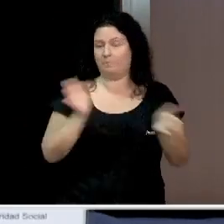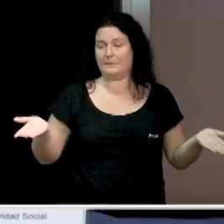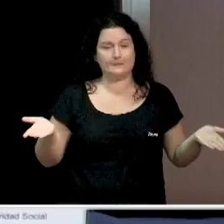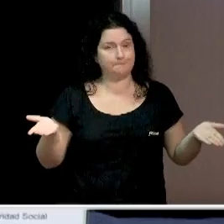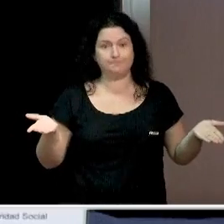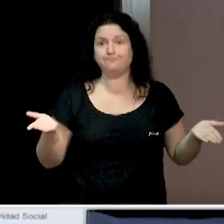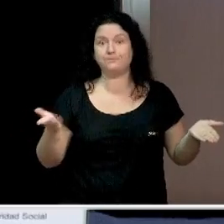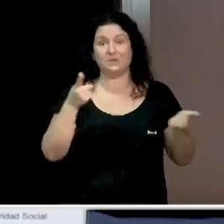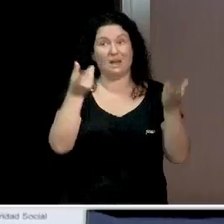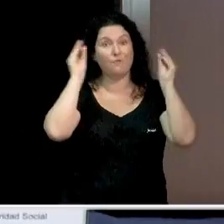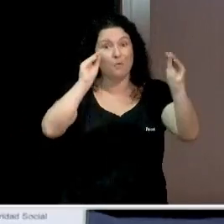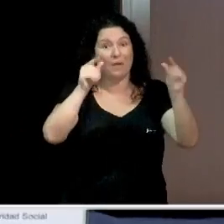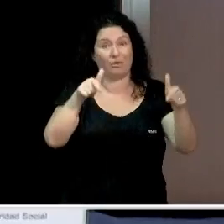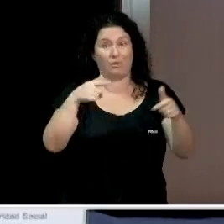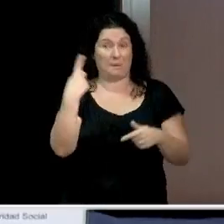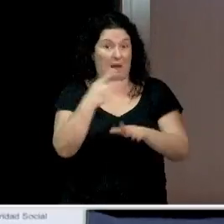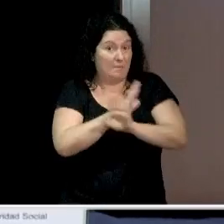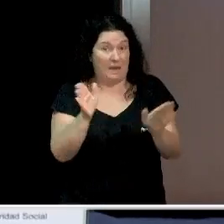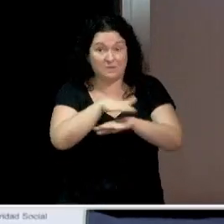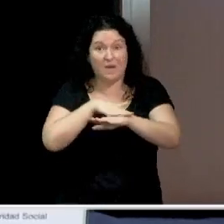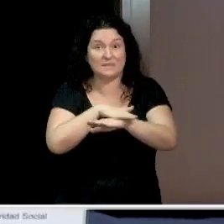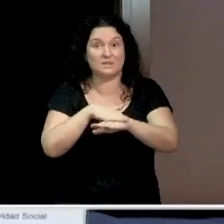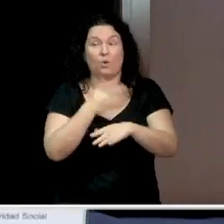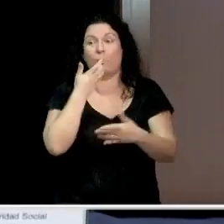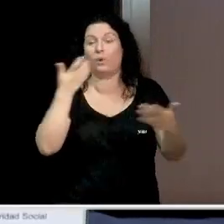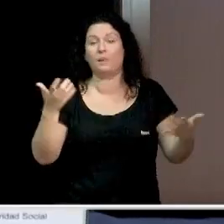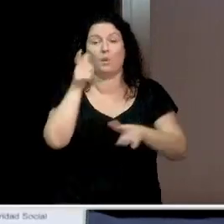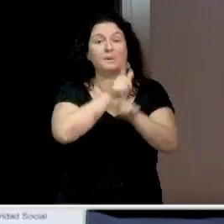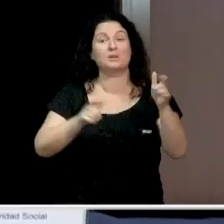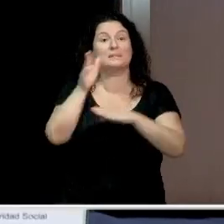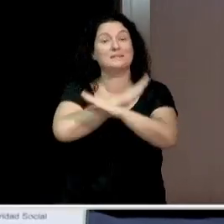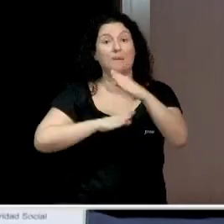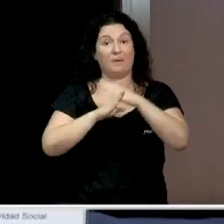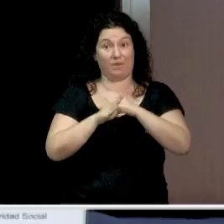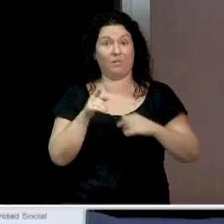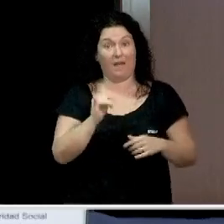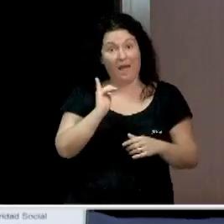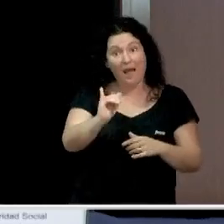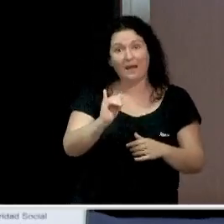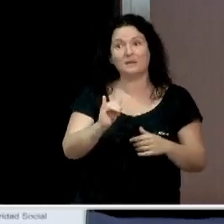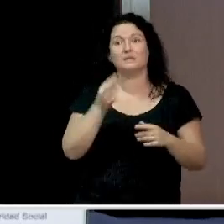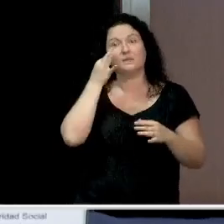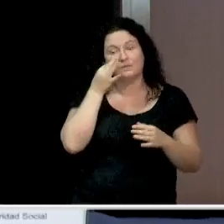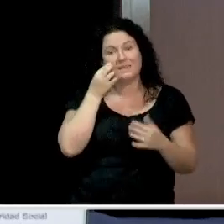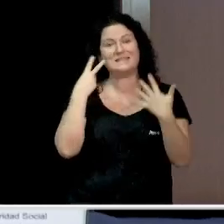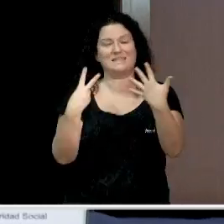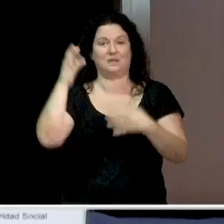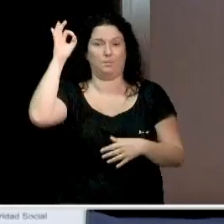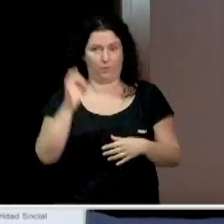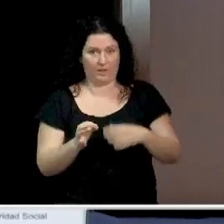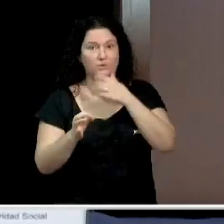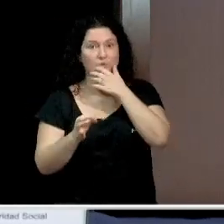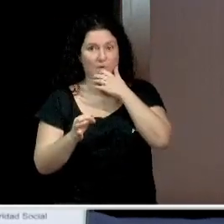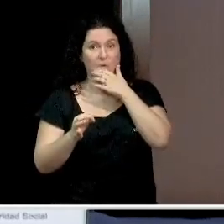esta formación solo primaria, en el caso de las personas con discapacidad, afecta solo al 7%,